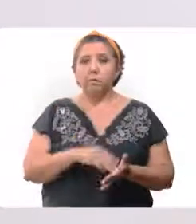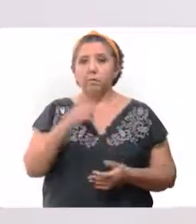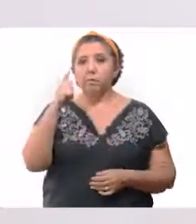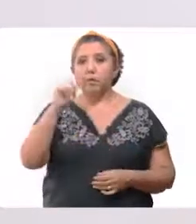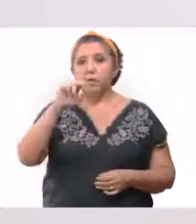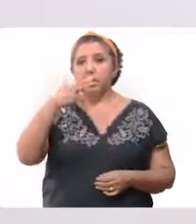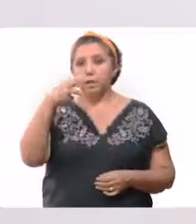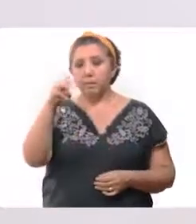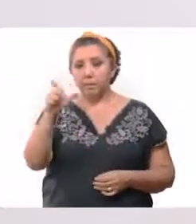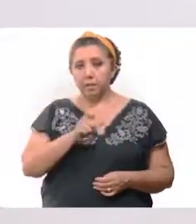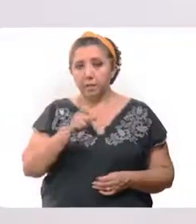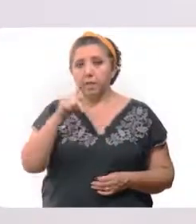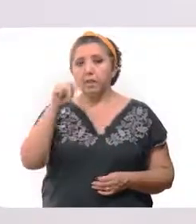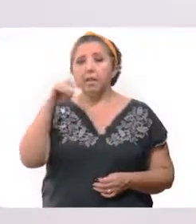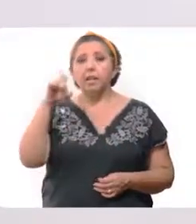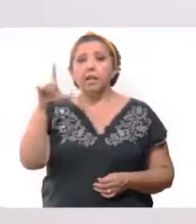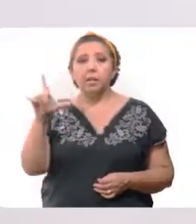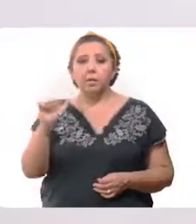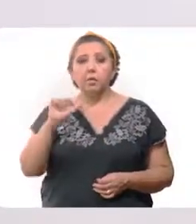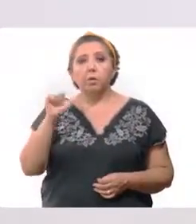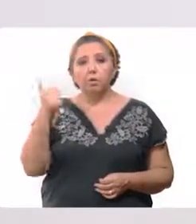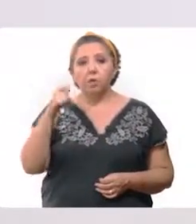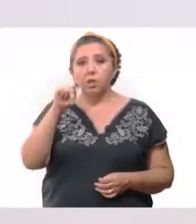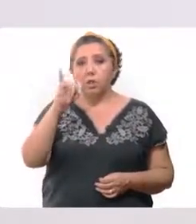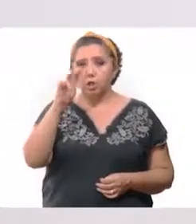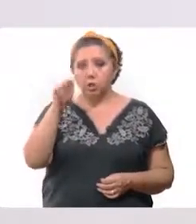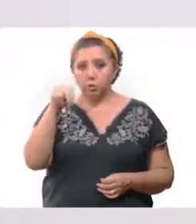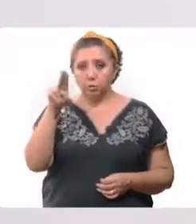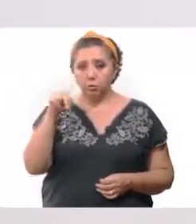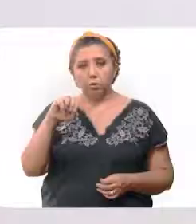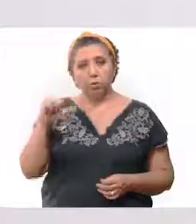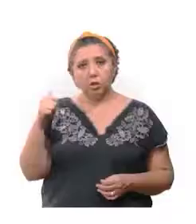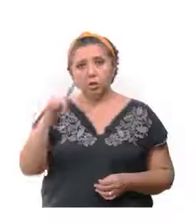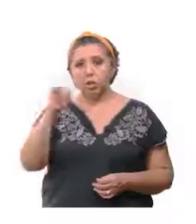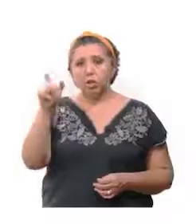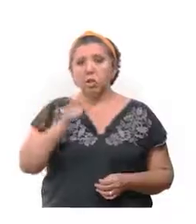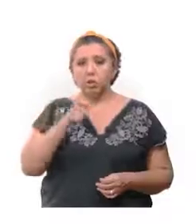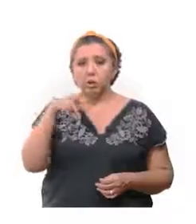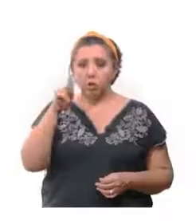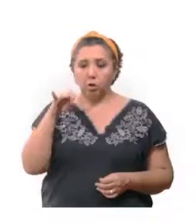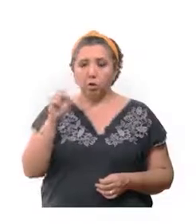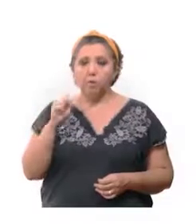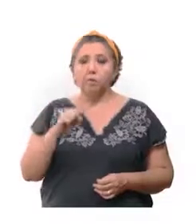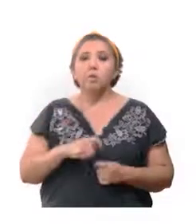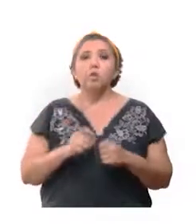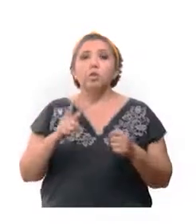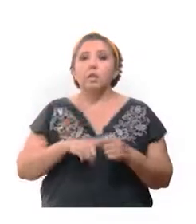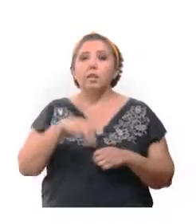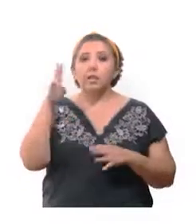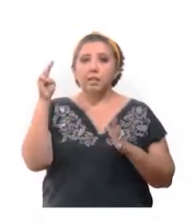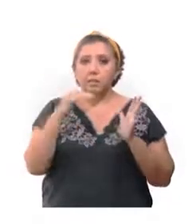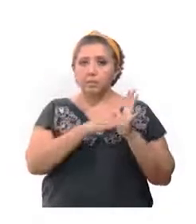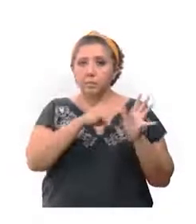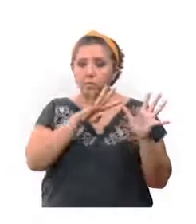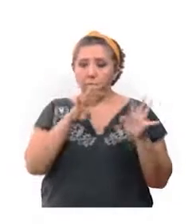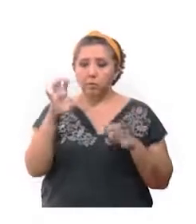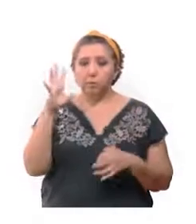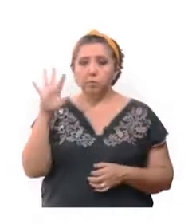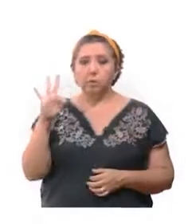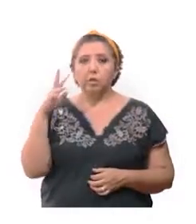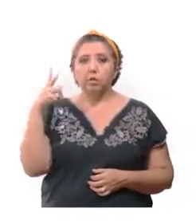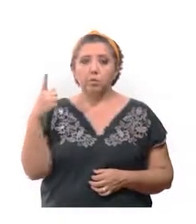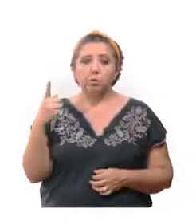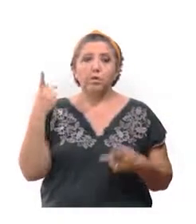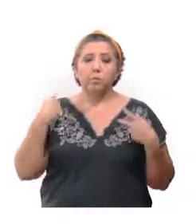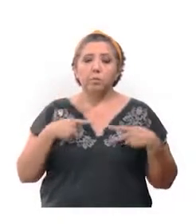1 en Tamec, 1 en Tecal de Venegas, 1 en Tinum y 1 en Tixcocó. En total, son 3.941 las